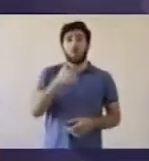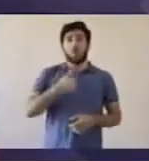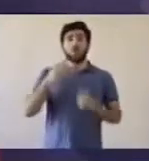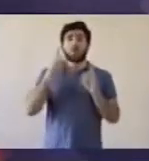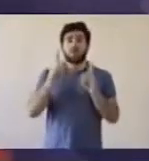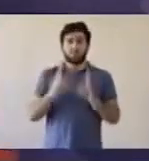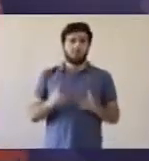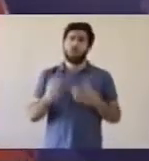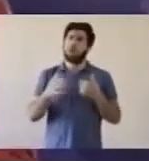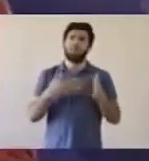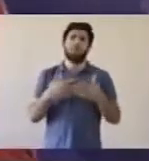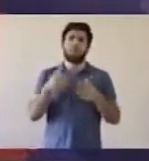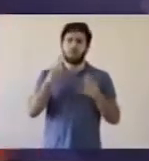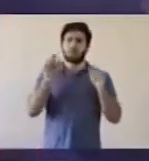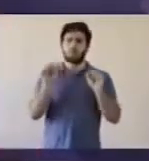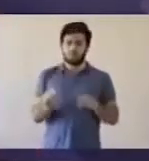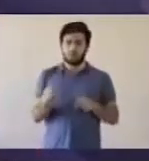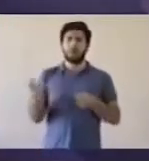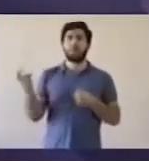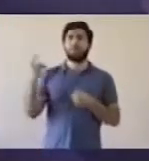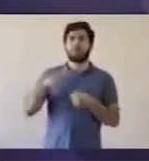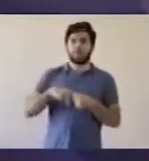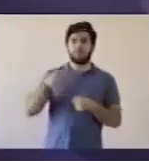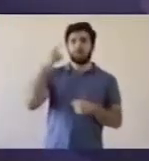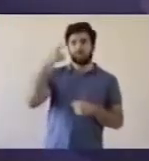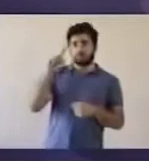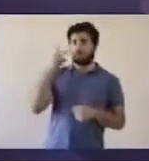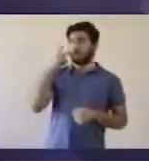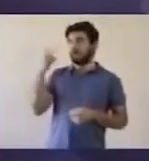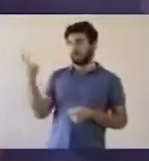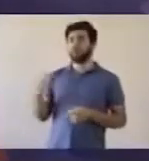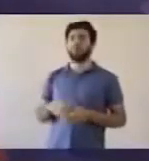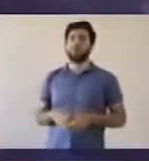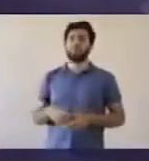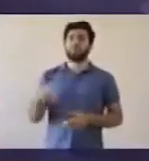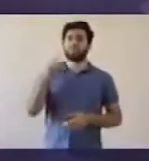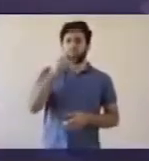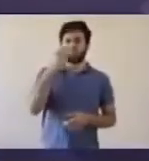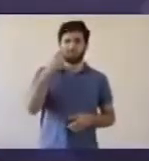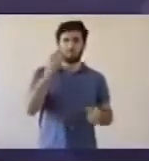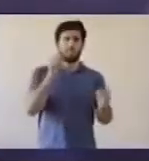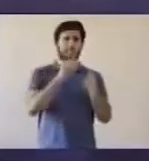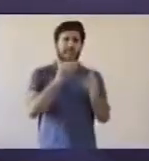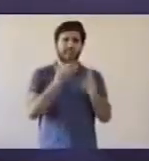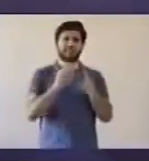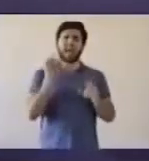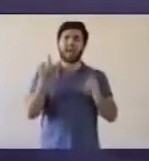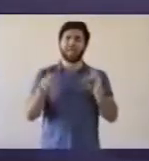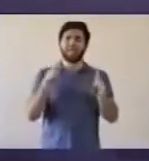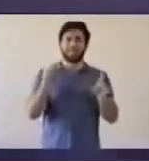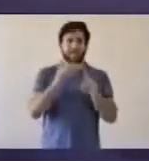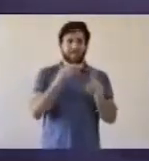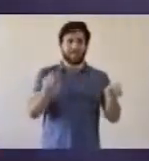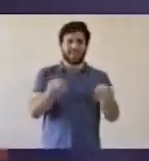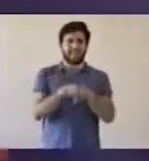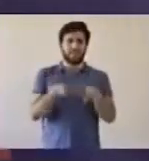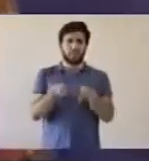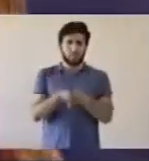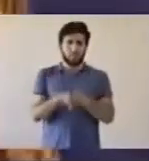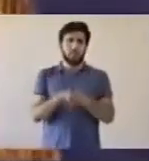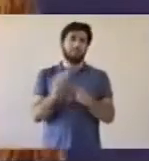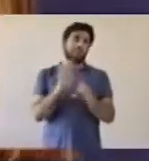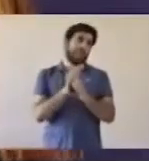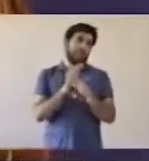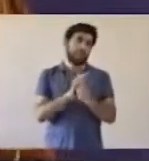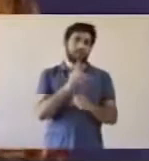pueden participar. Bien, ¿has visto que hay palabras que se parecen? Por